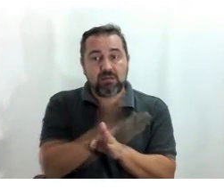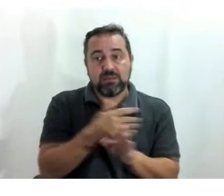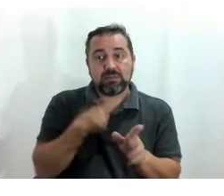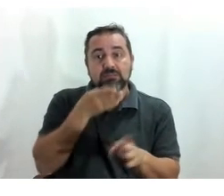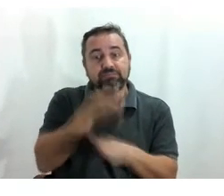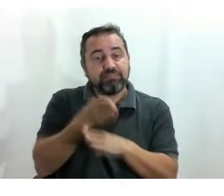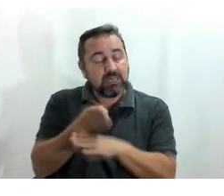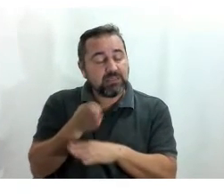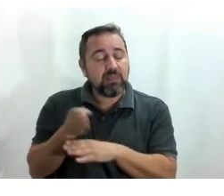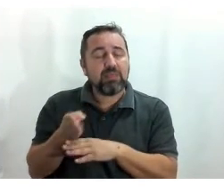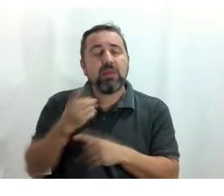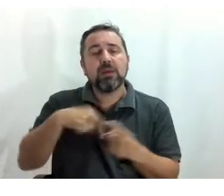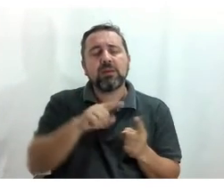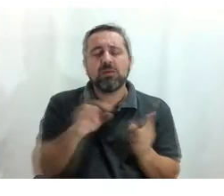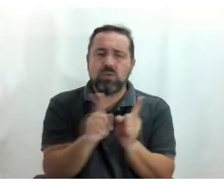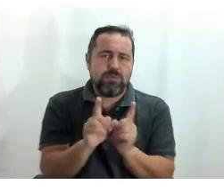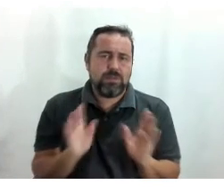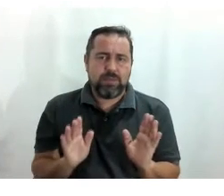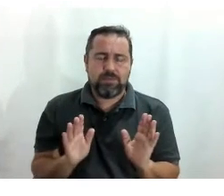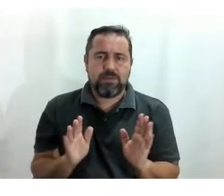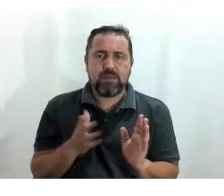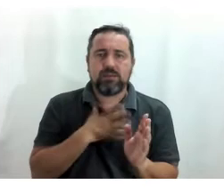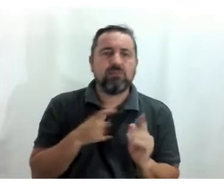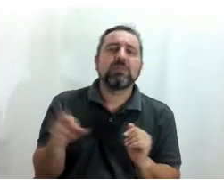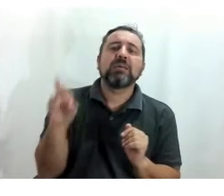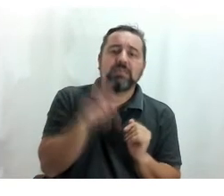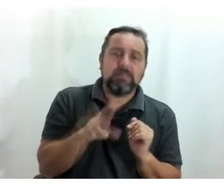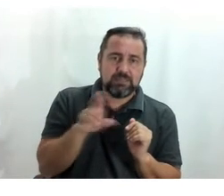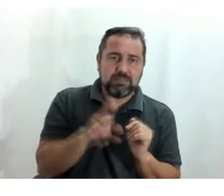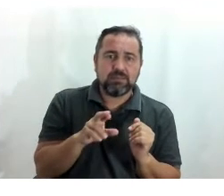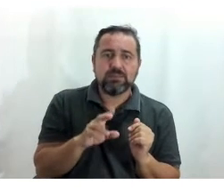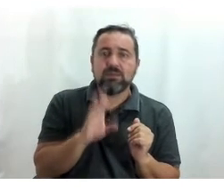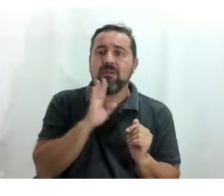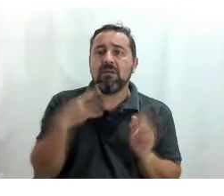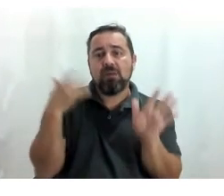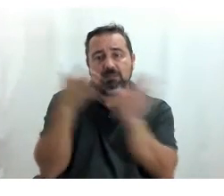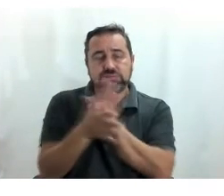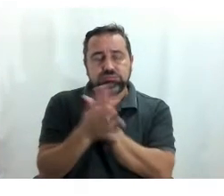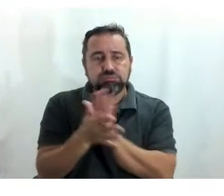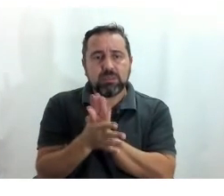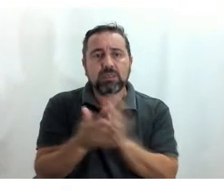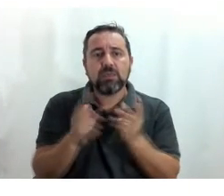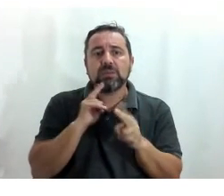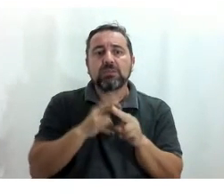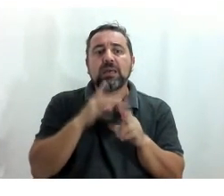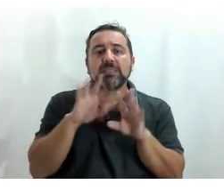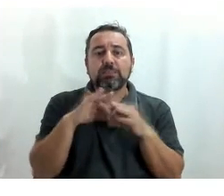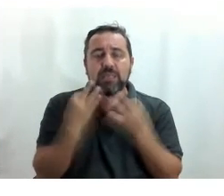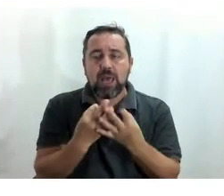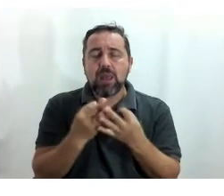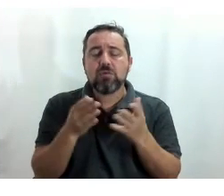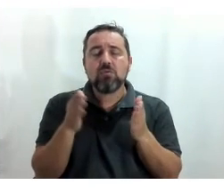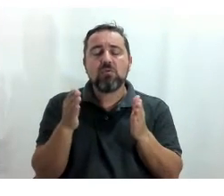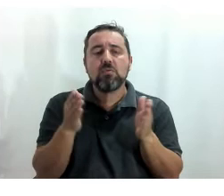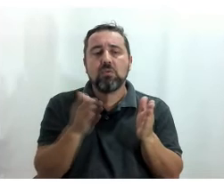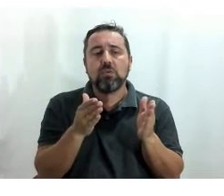anteriores, muy brevemente vamos a reiterar lo que hemos venido diciendo, puesto que los seminarios, además,